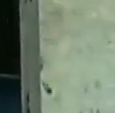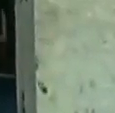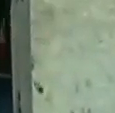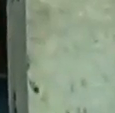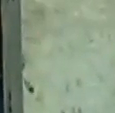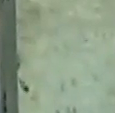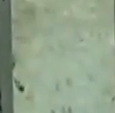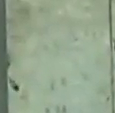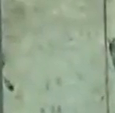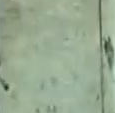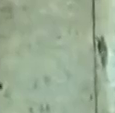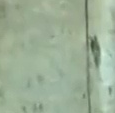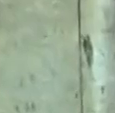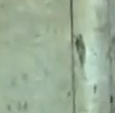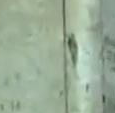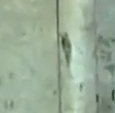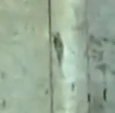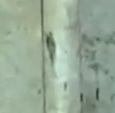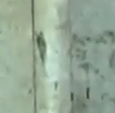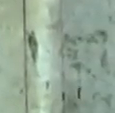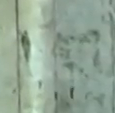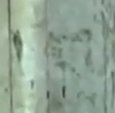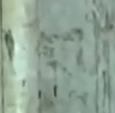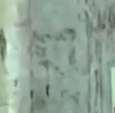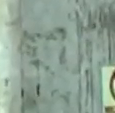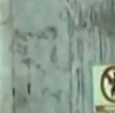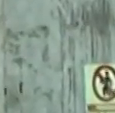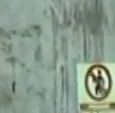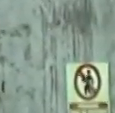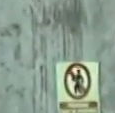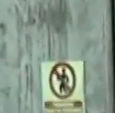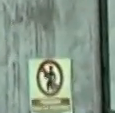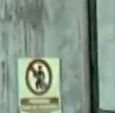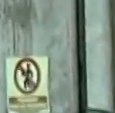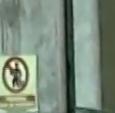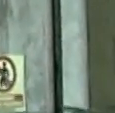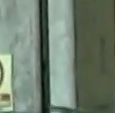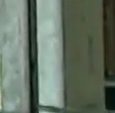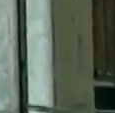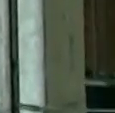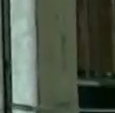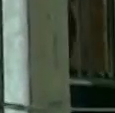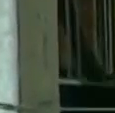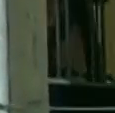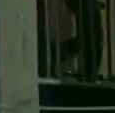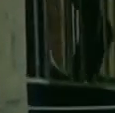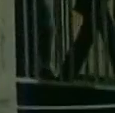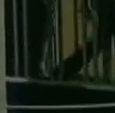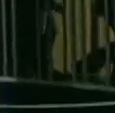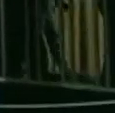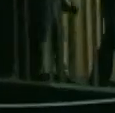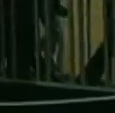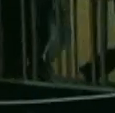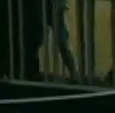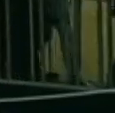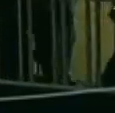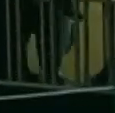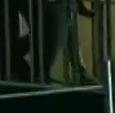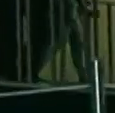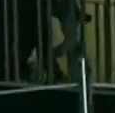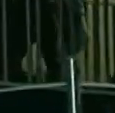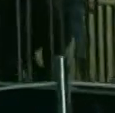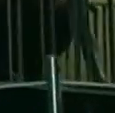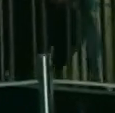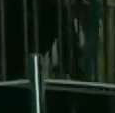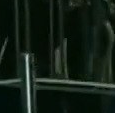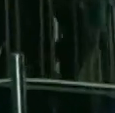emociona siempre, ¿no? Mi, cuando sí. Uno empieza a ver allí el pasillo, la gente claro. Bajando. Y eso le trae recuerdos a Michelle Caballero, porque cuántos procesos no tuve.